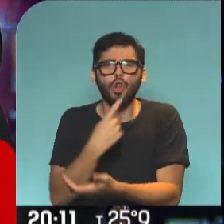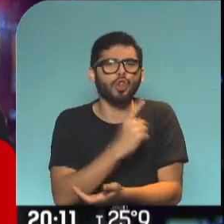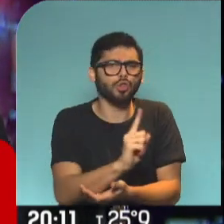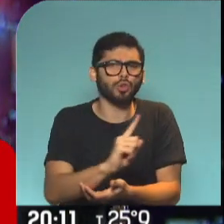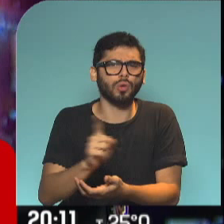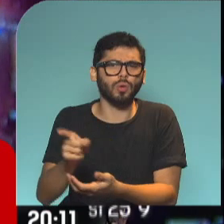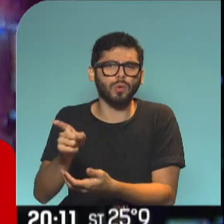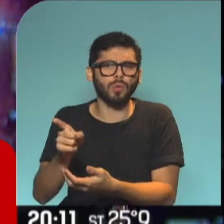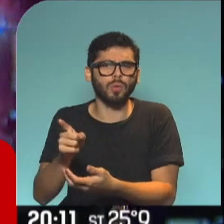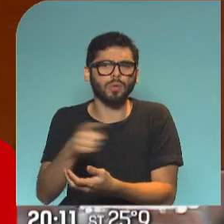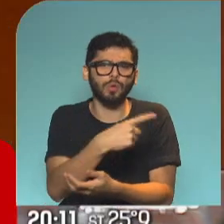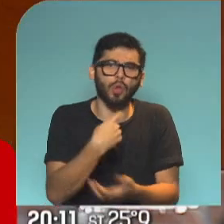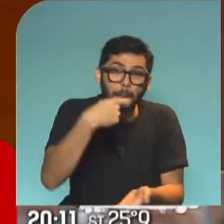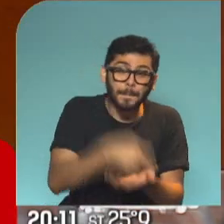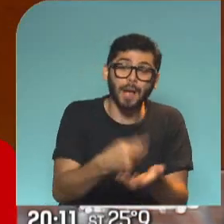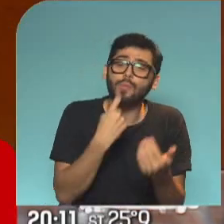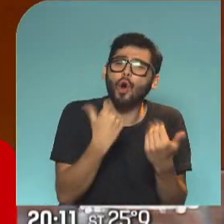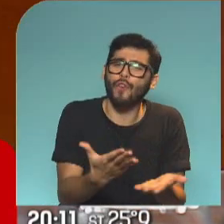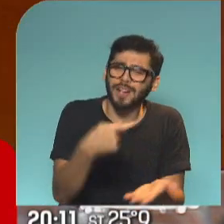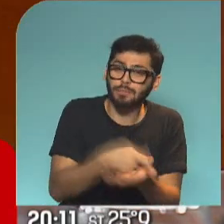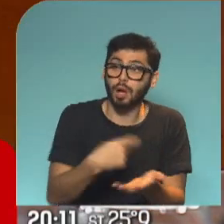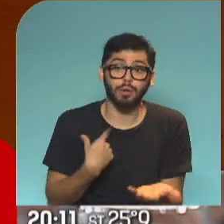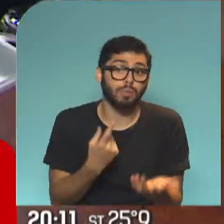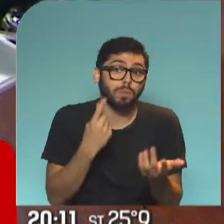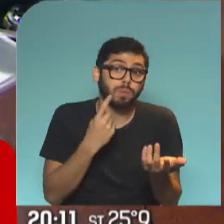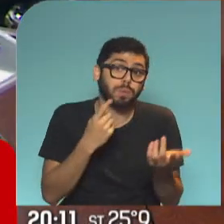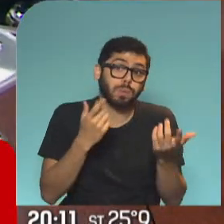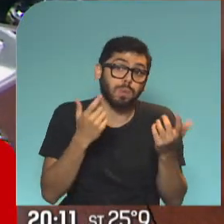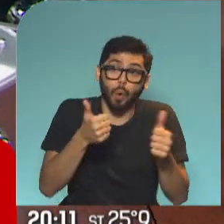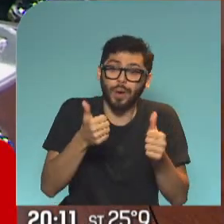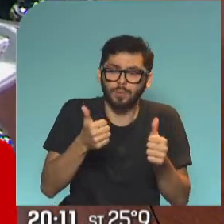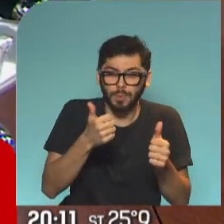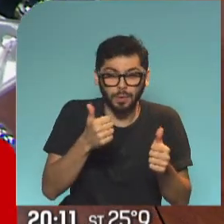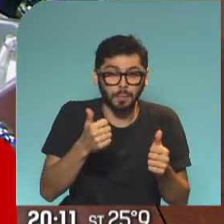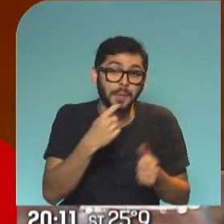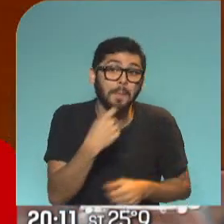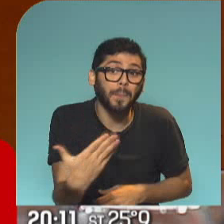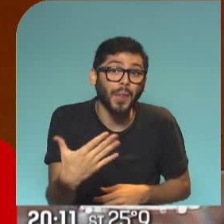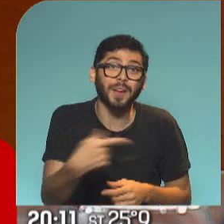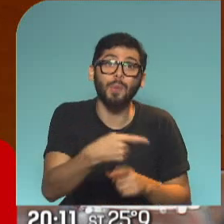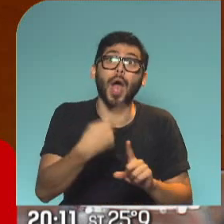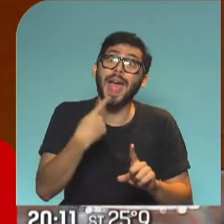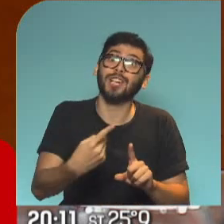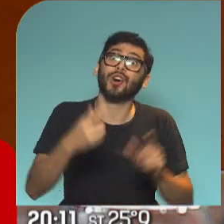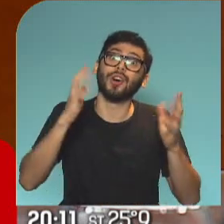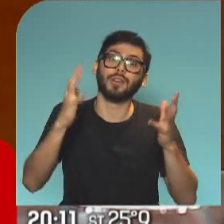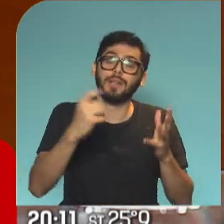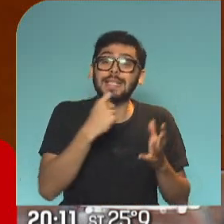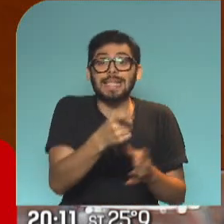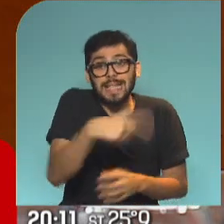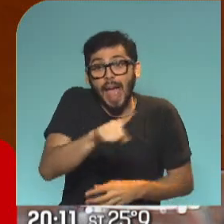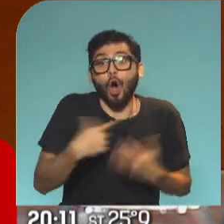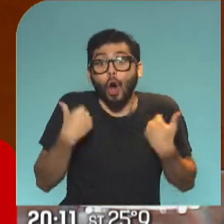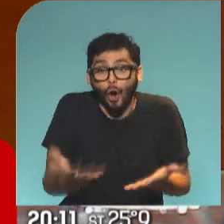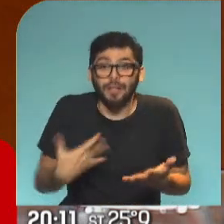señor grandioso sería maravilloso pero sería realizables si ellos lo plantean si no lo veo digo